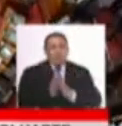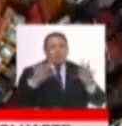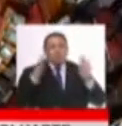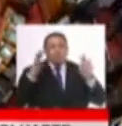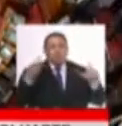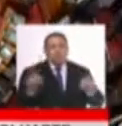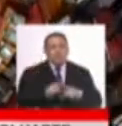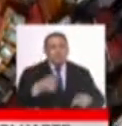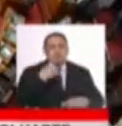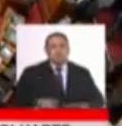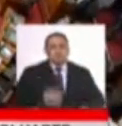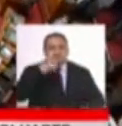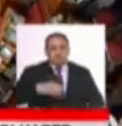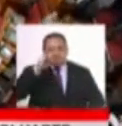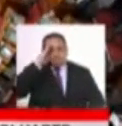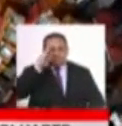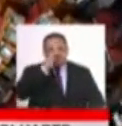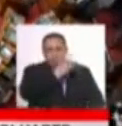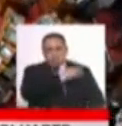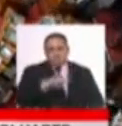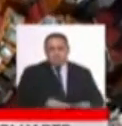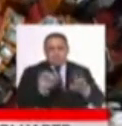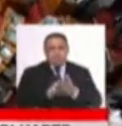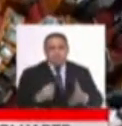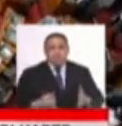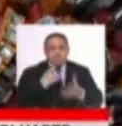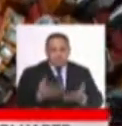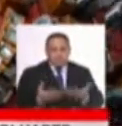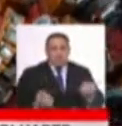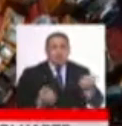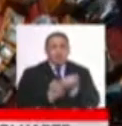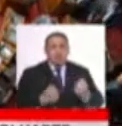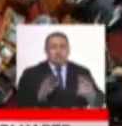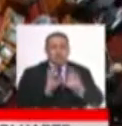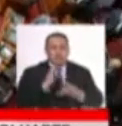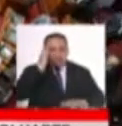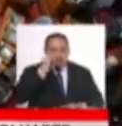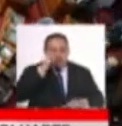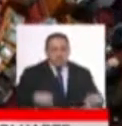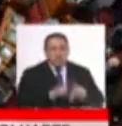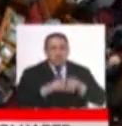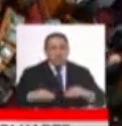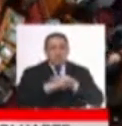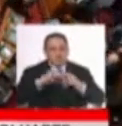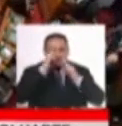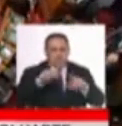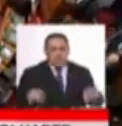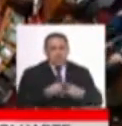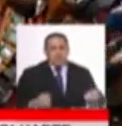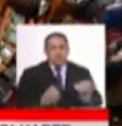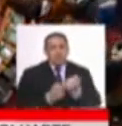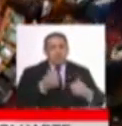se comenzó a hablar de una posible guerra civil si es que esto no se resolvía bien, ¿no? Es decir, si ambas instituciones se enrocaban, ¿no? Tal